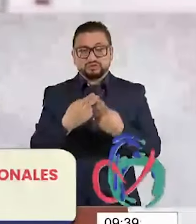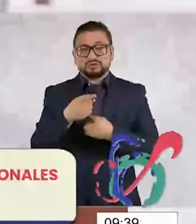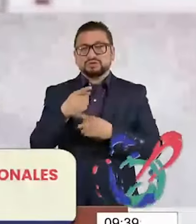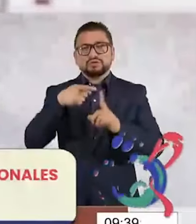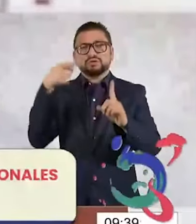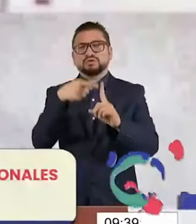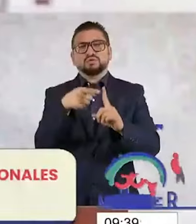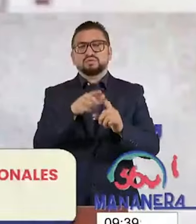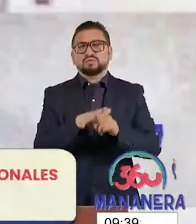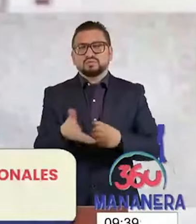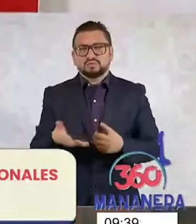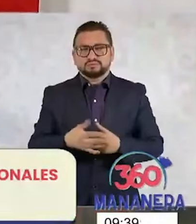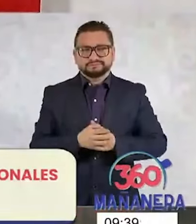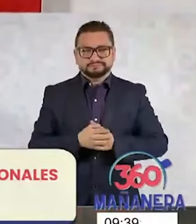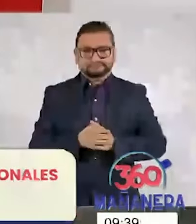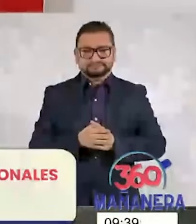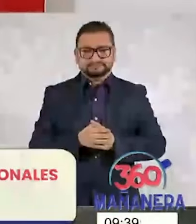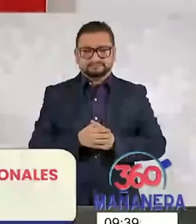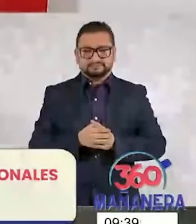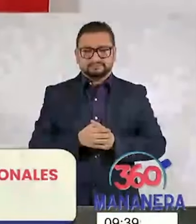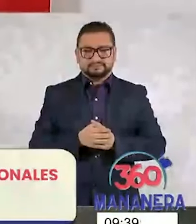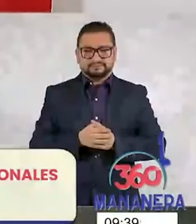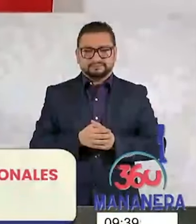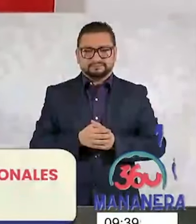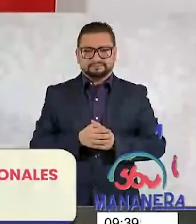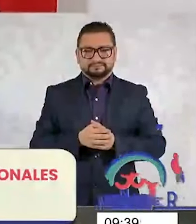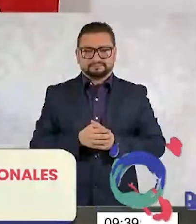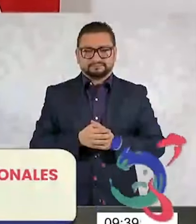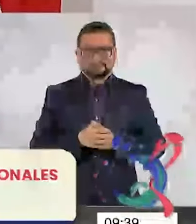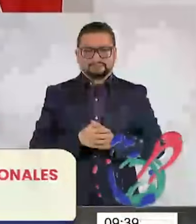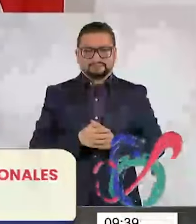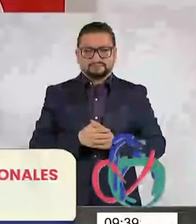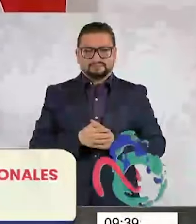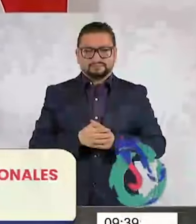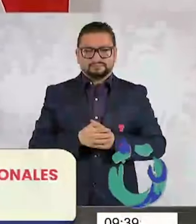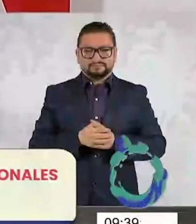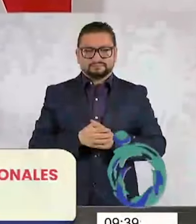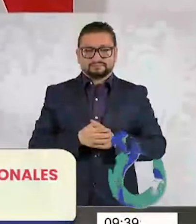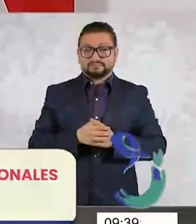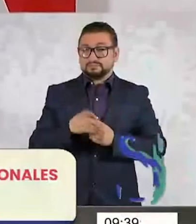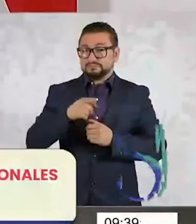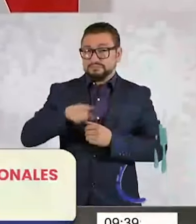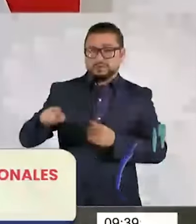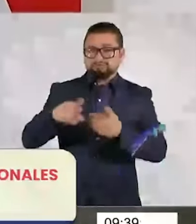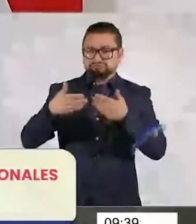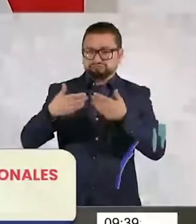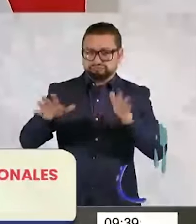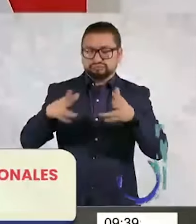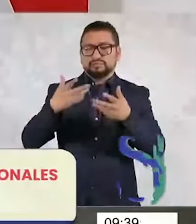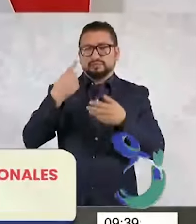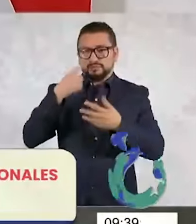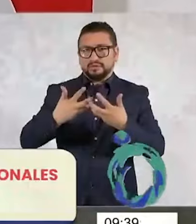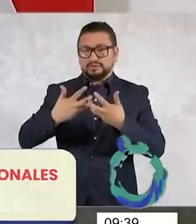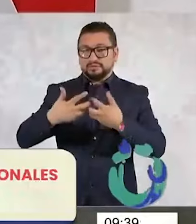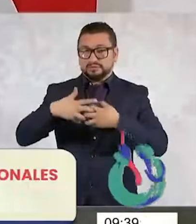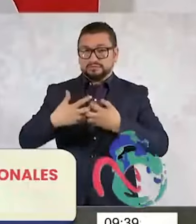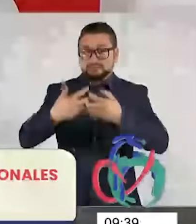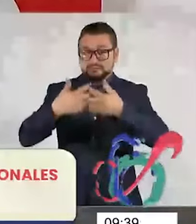objetivo pues es pues darles la la apertura para la inversión en nuestro